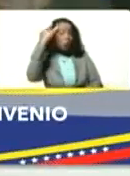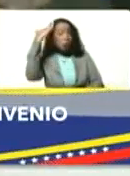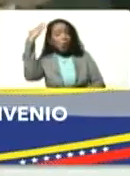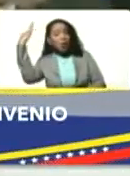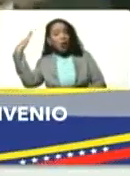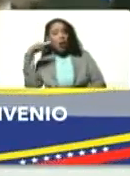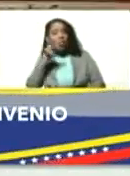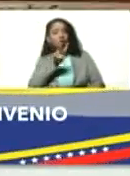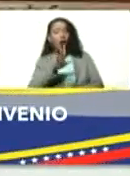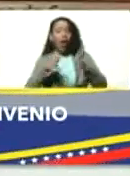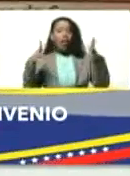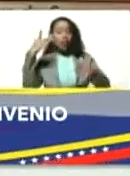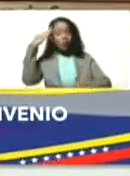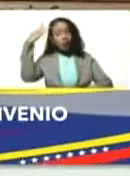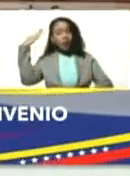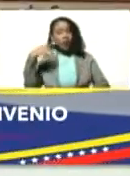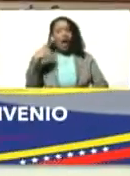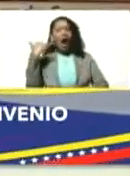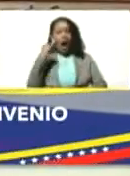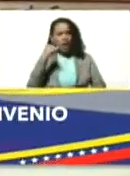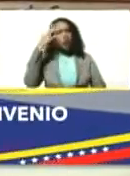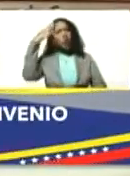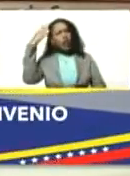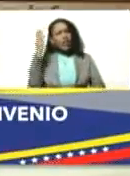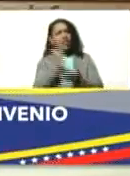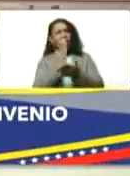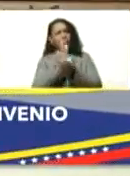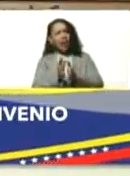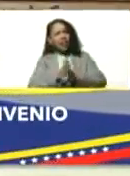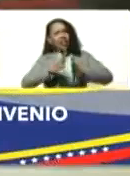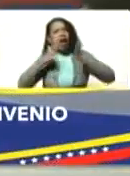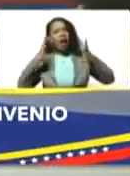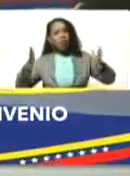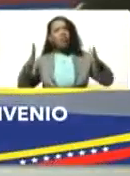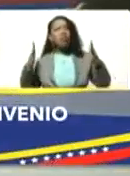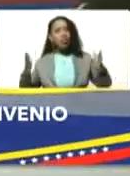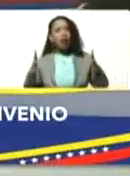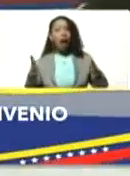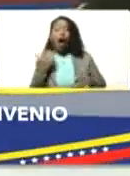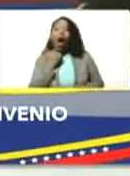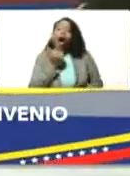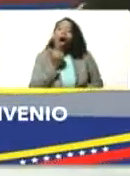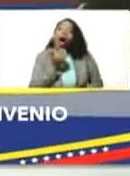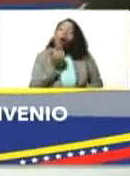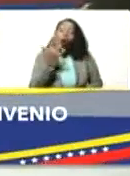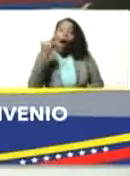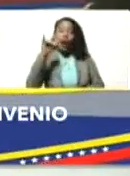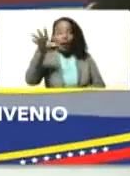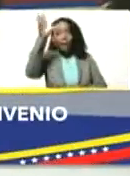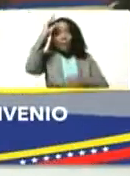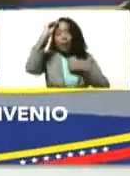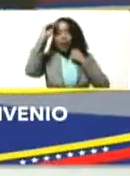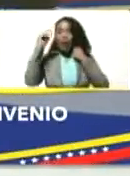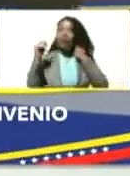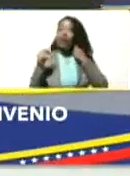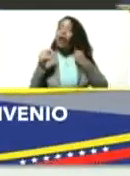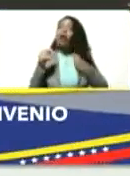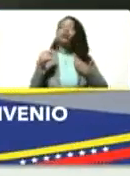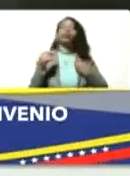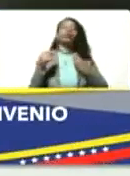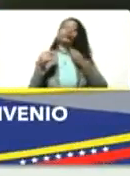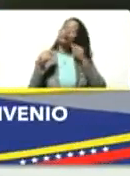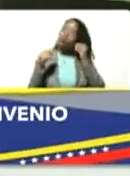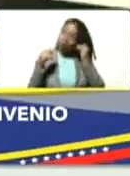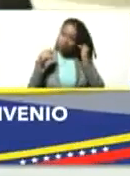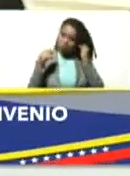dos soñadores en grande, hay que soñar en grande. Si algo hay que aprender de los gigantes,